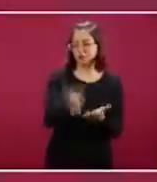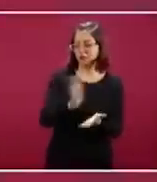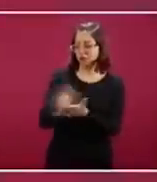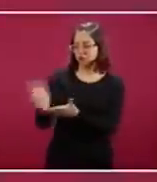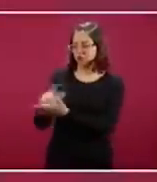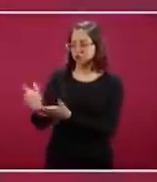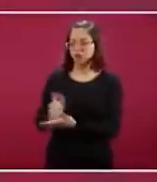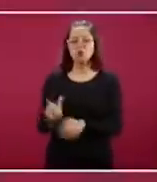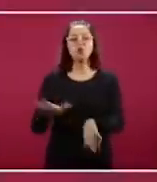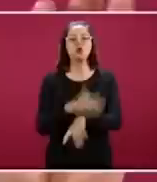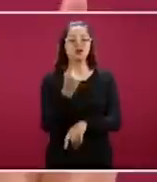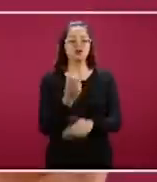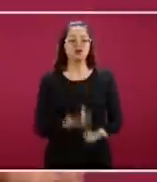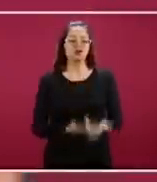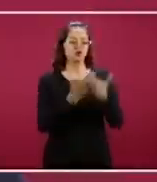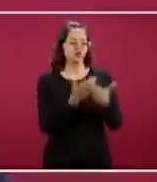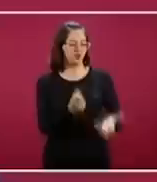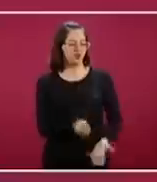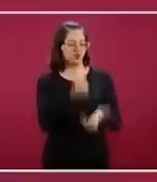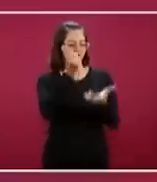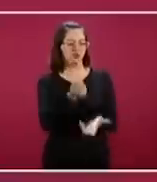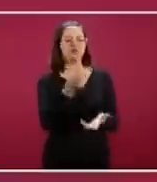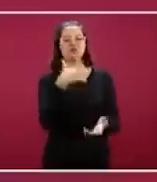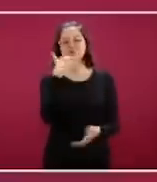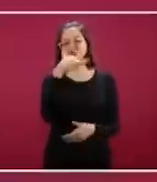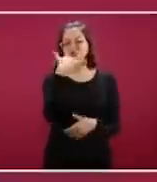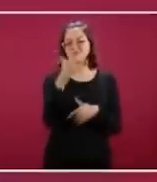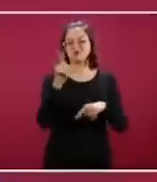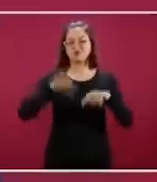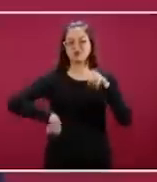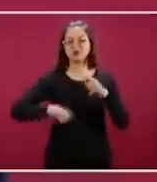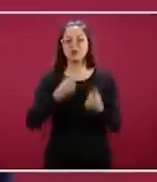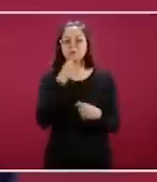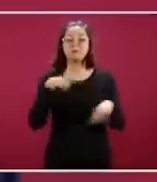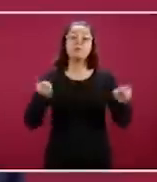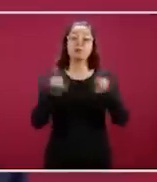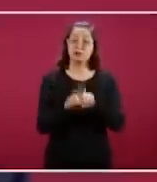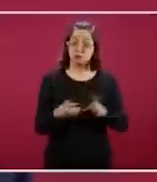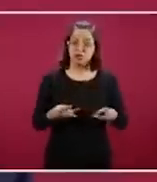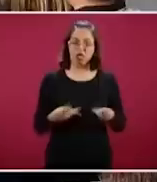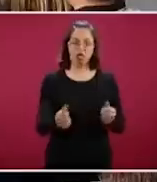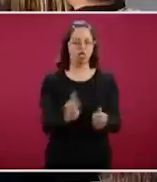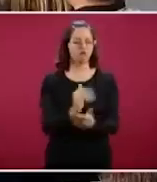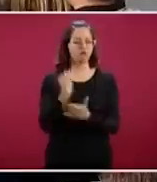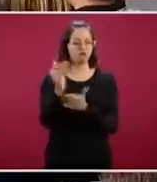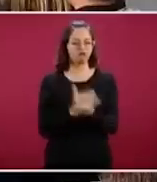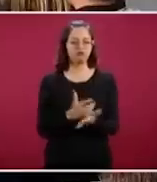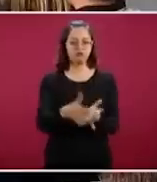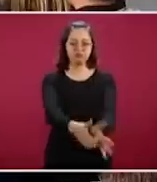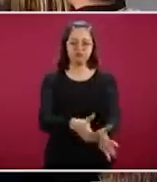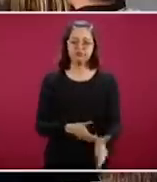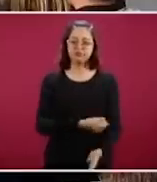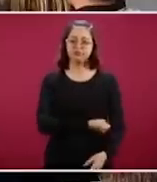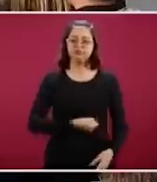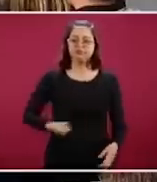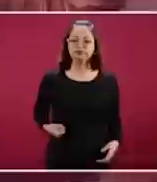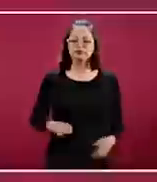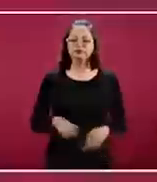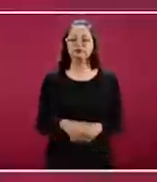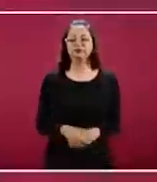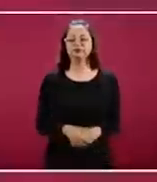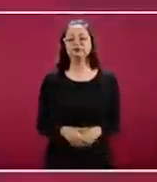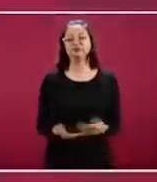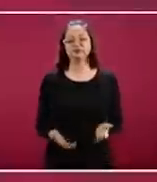la corrupción y de la austeridad republicana, de los